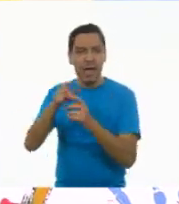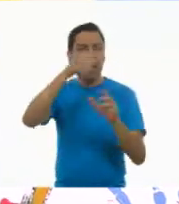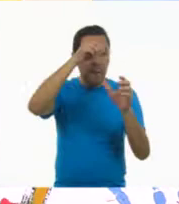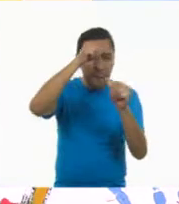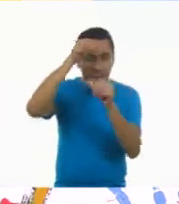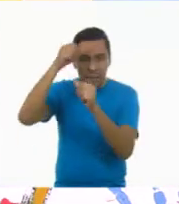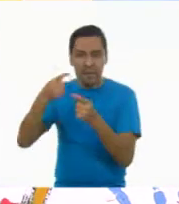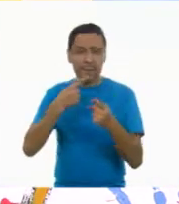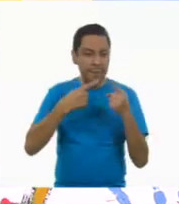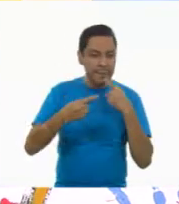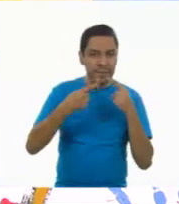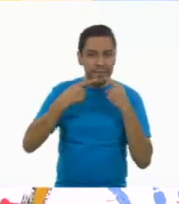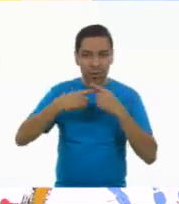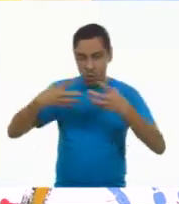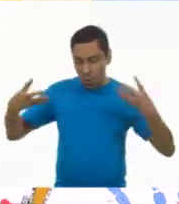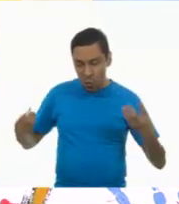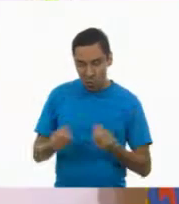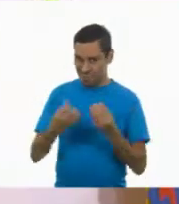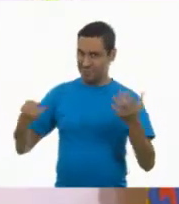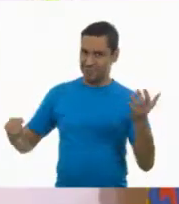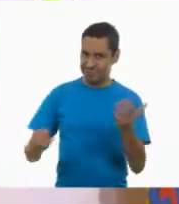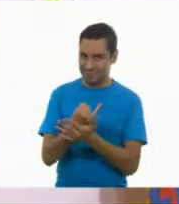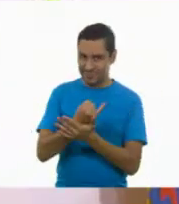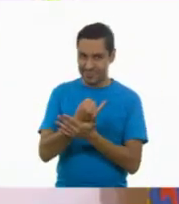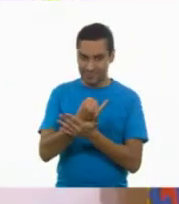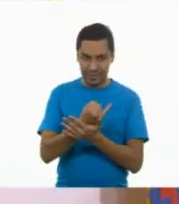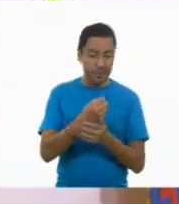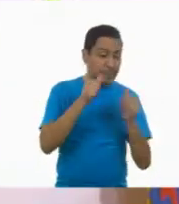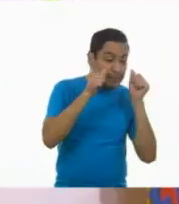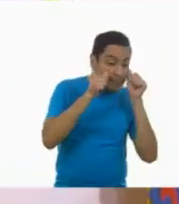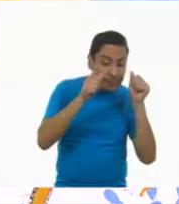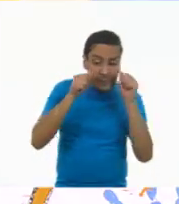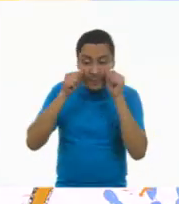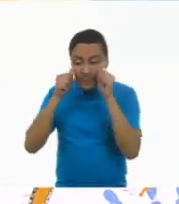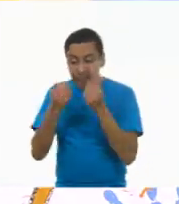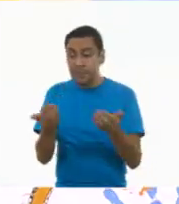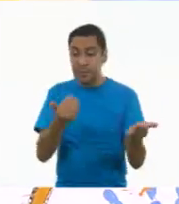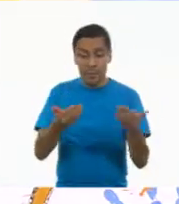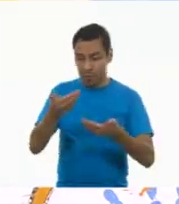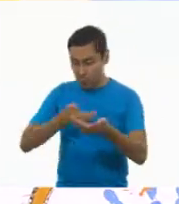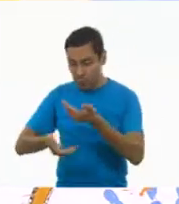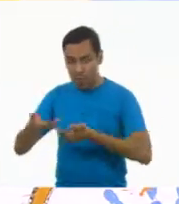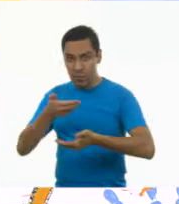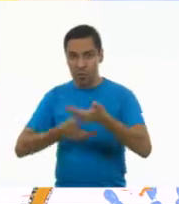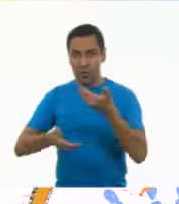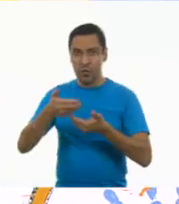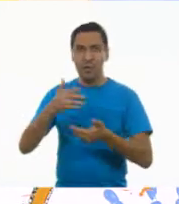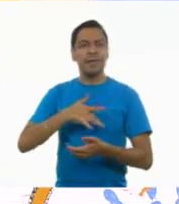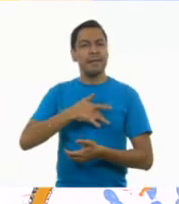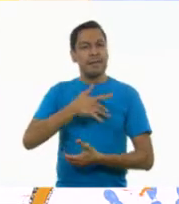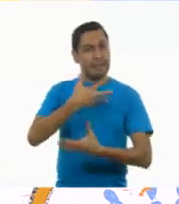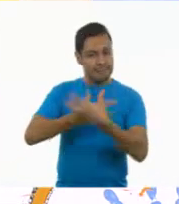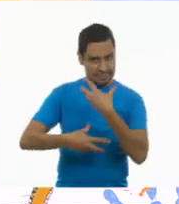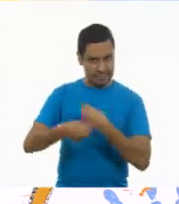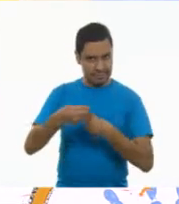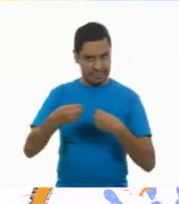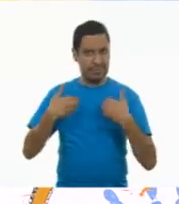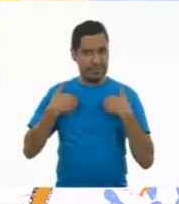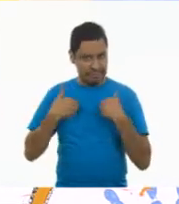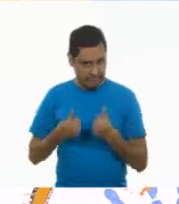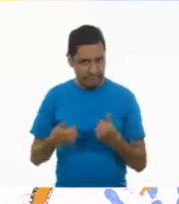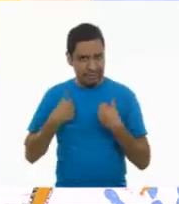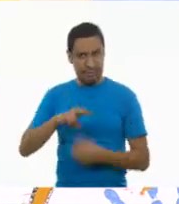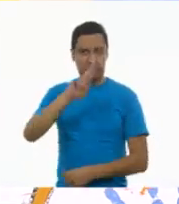decidir entre todos, escucharnos y que también, pues, podamos ser comprensivos son partes esenciales